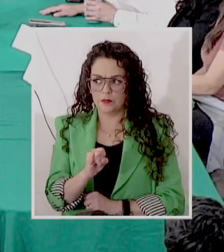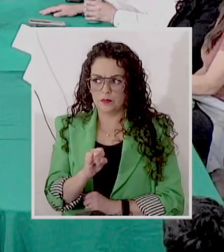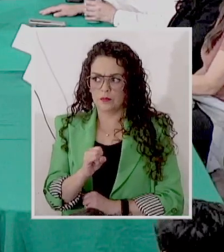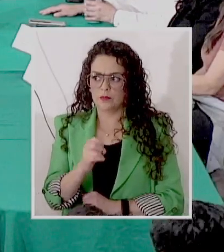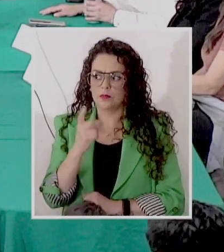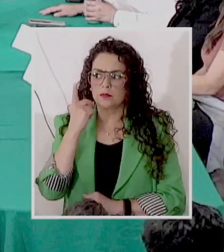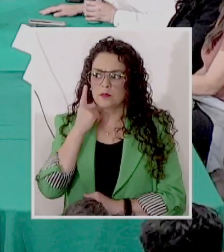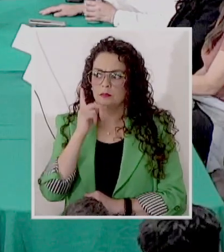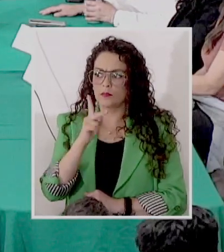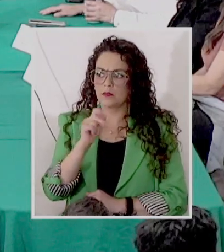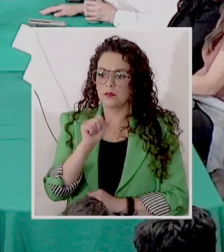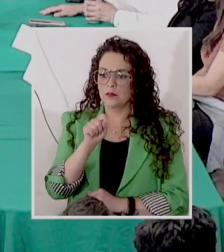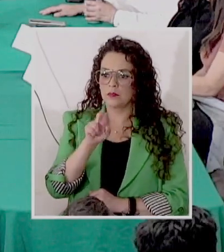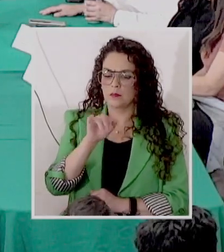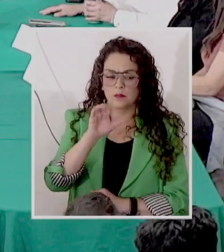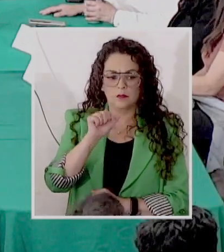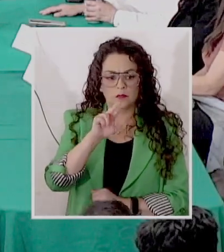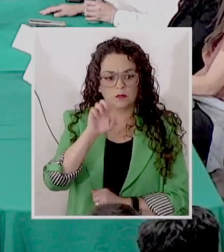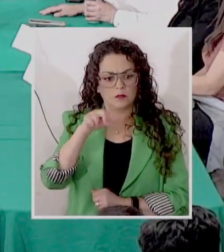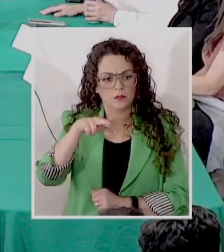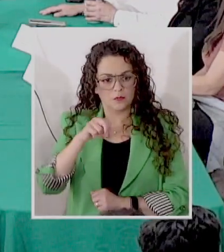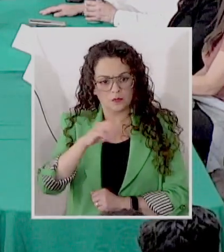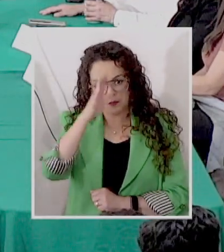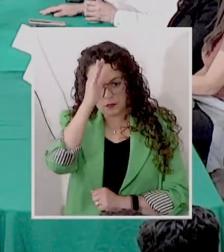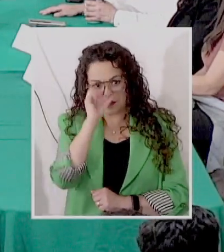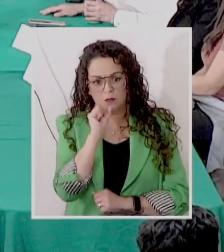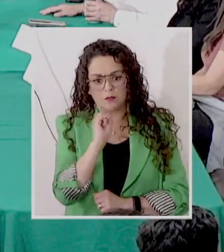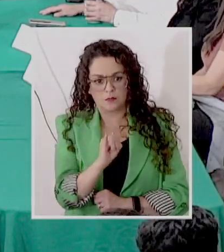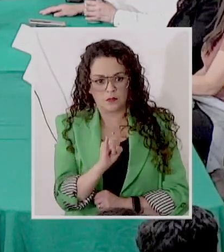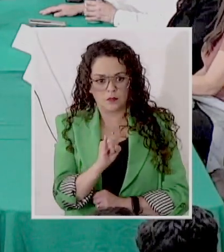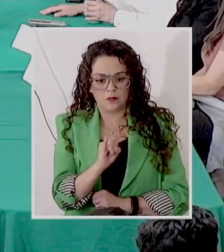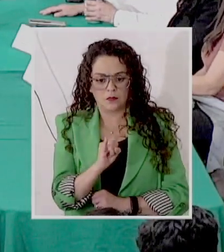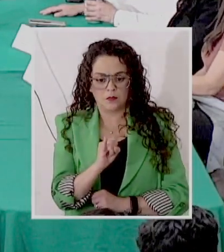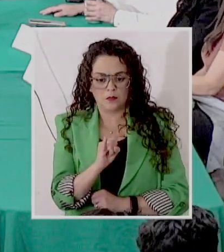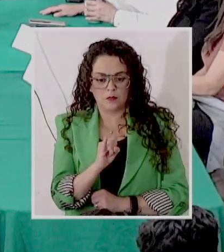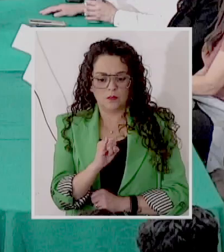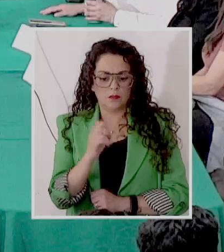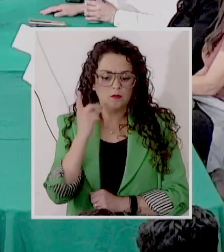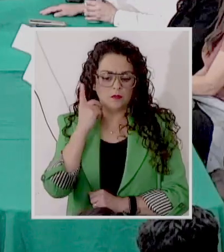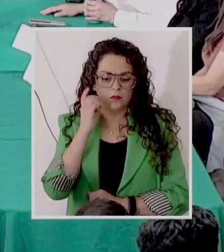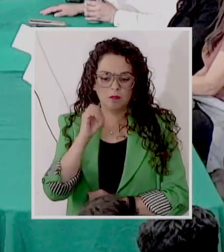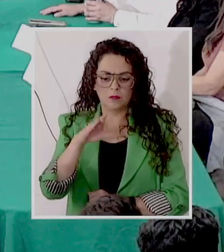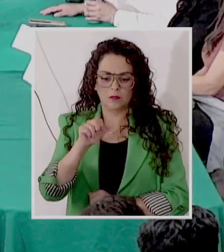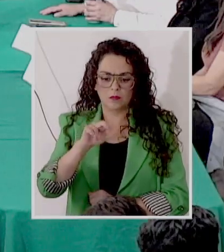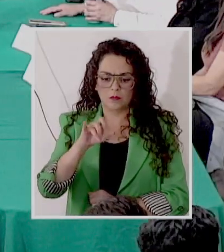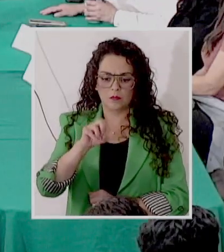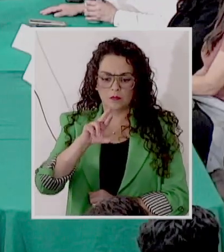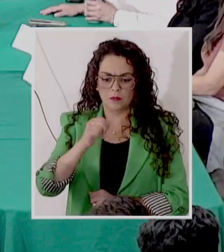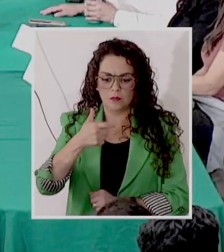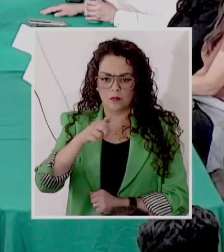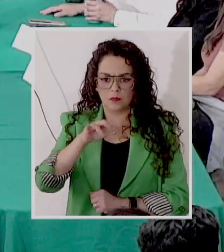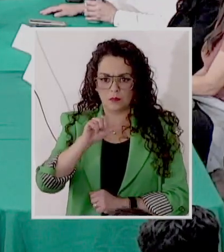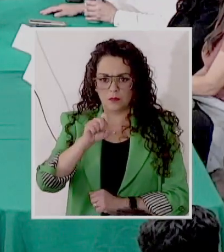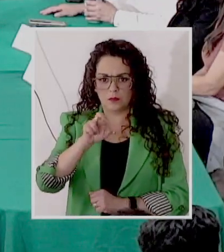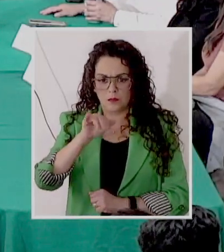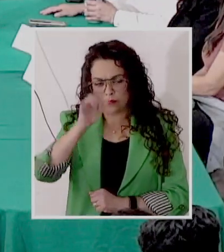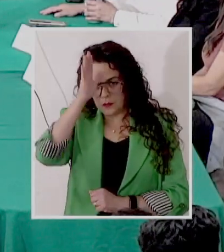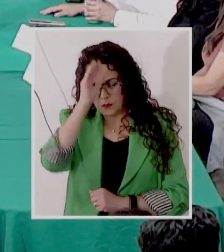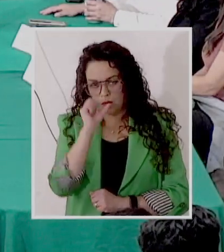Diputada Patricia Urriza Arellano. Gracias. Diputado Omar Alejandro García Loria.